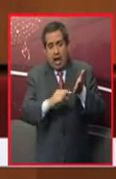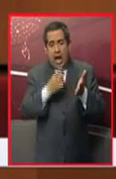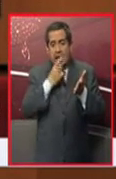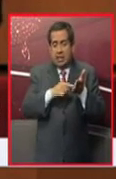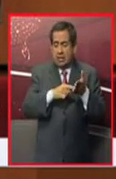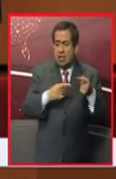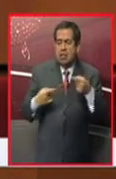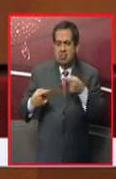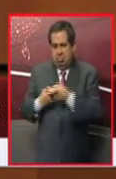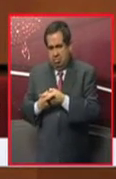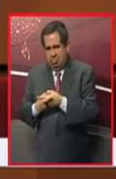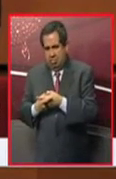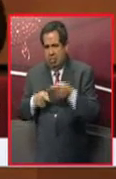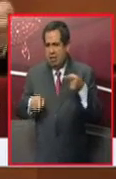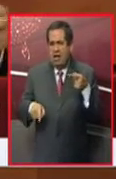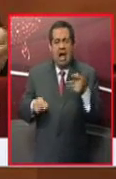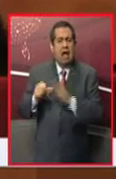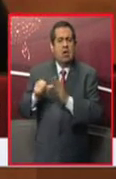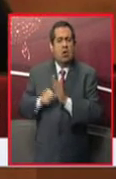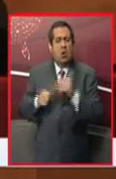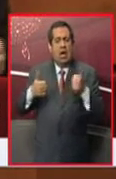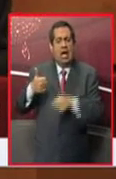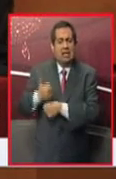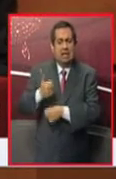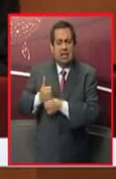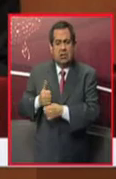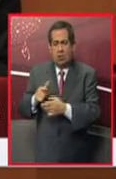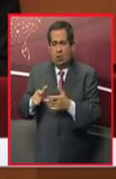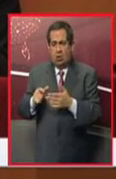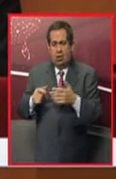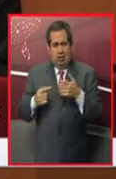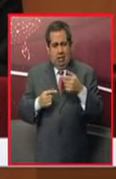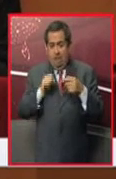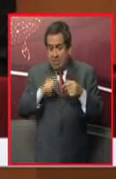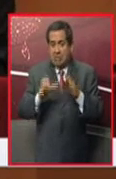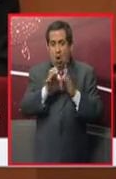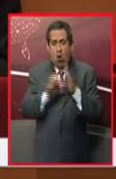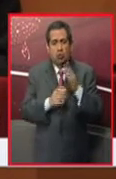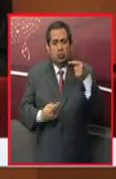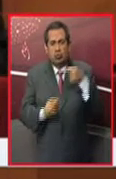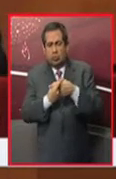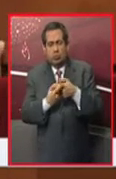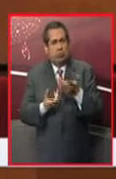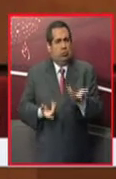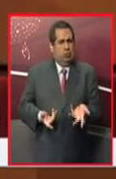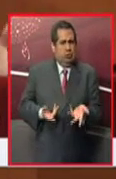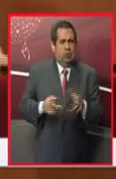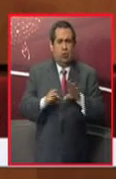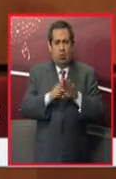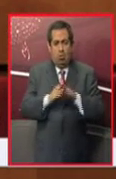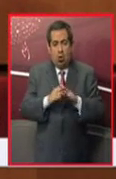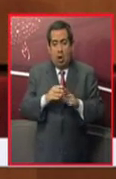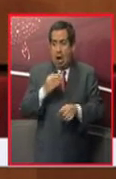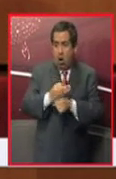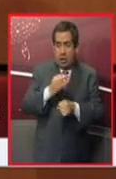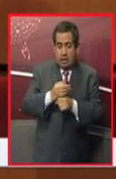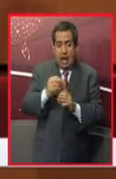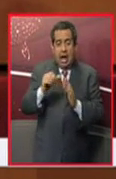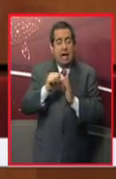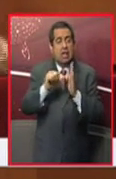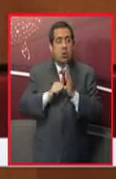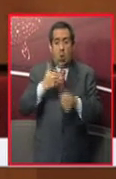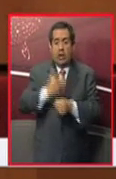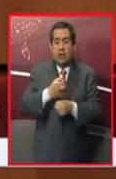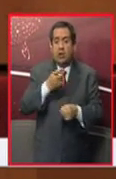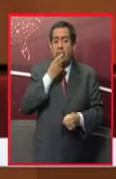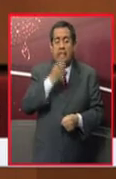estar en conflicto con el artículo 6º de la propia Constitución, por lo que, y el artículo 5º transitorio, que es el que dispone el apagón analógico